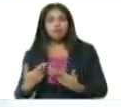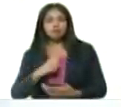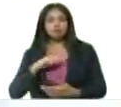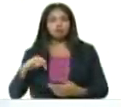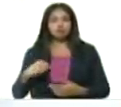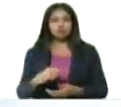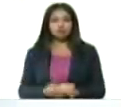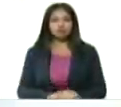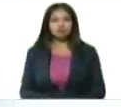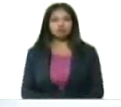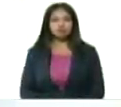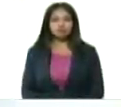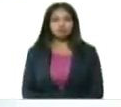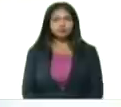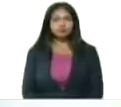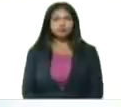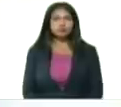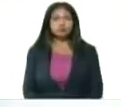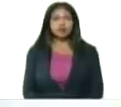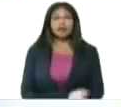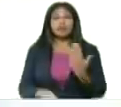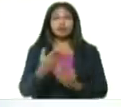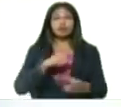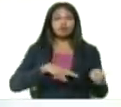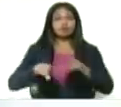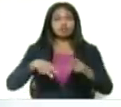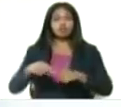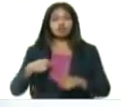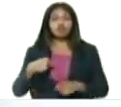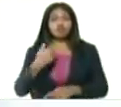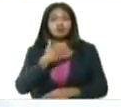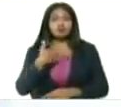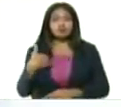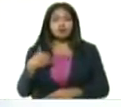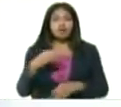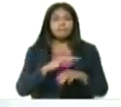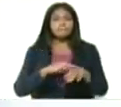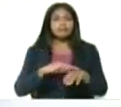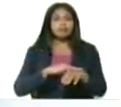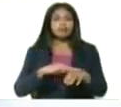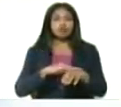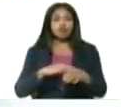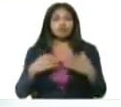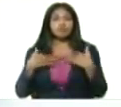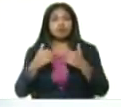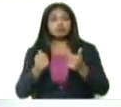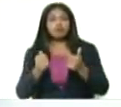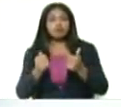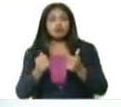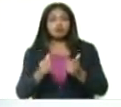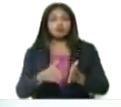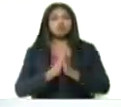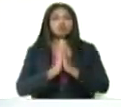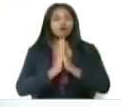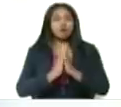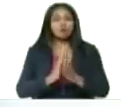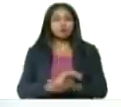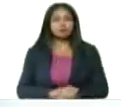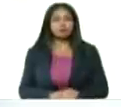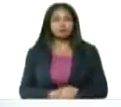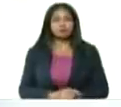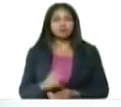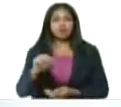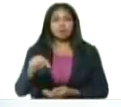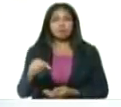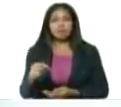dando. Es muy importante esta coordinación. Yo quisiera que el ministro Carlos Alvarado, bueno, también me dé